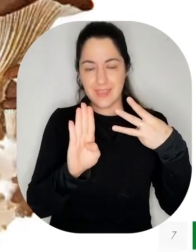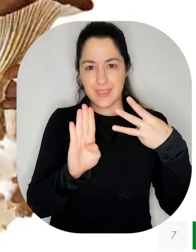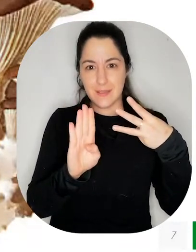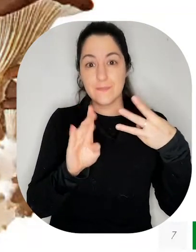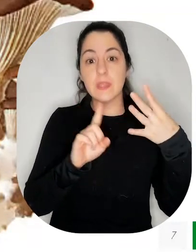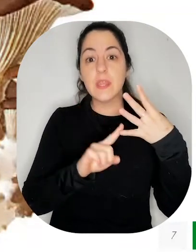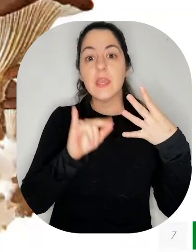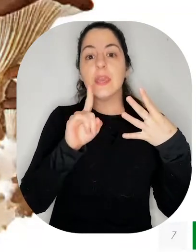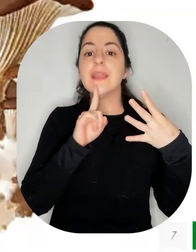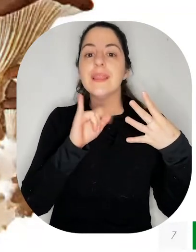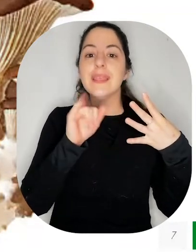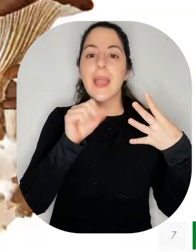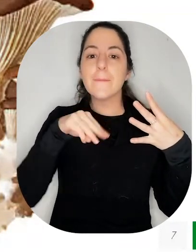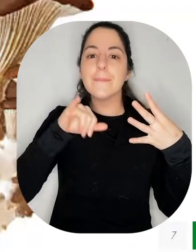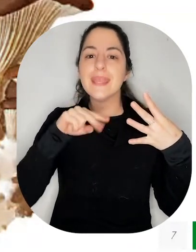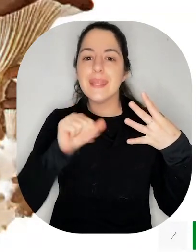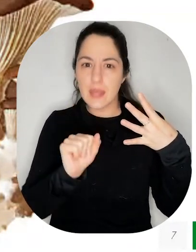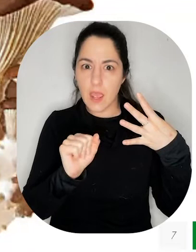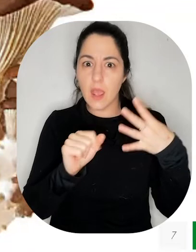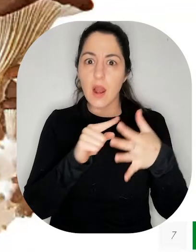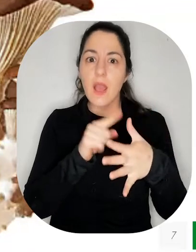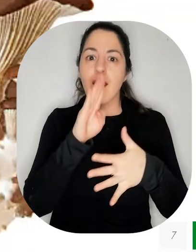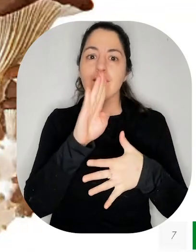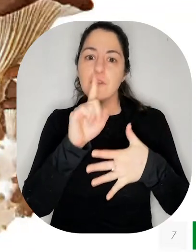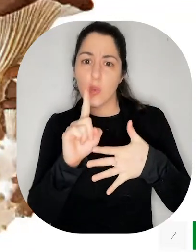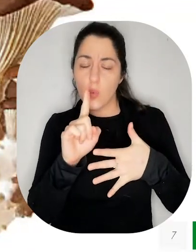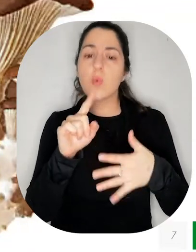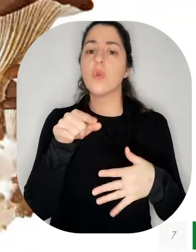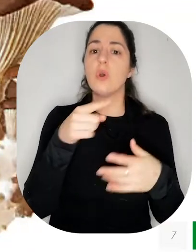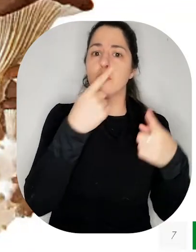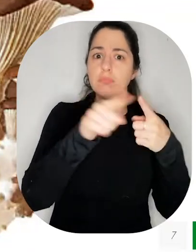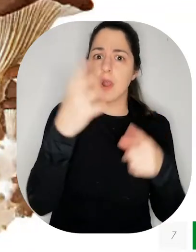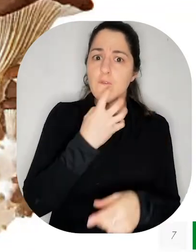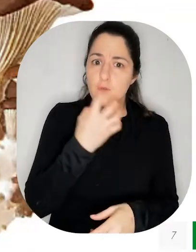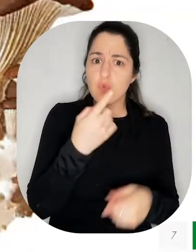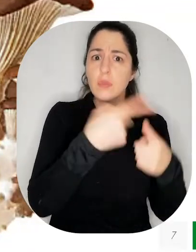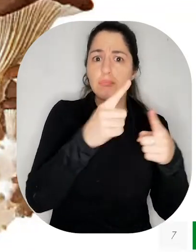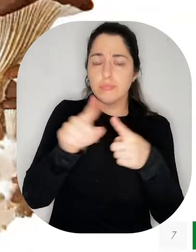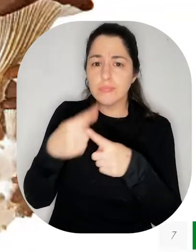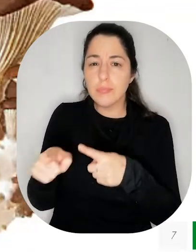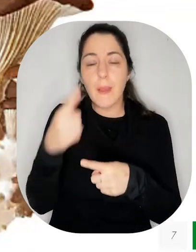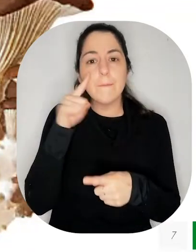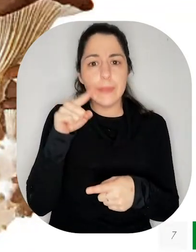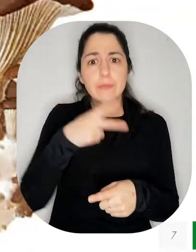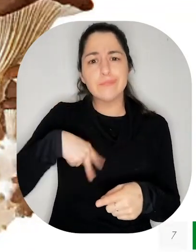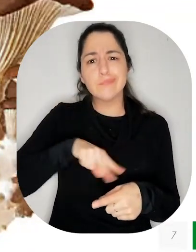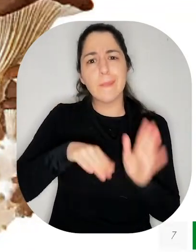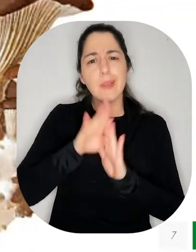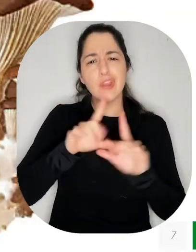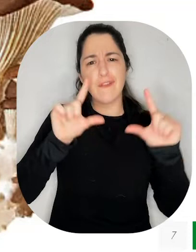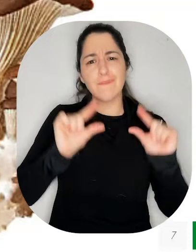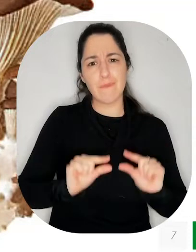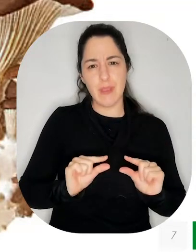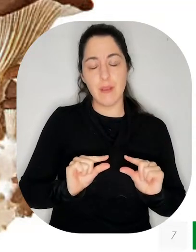y el complejo B. Tiene tiamina, la B1, que es básica para nuestra vida, está en las frutas frescas, en otros alimentos, pero muchas veces